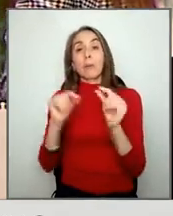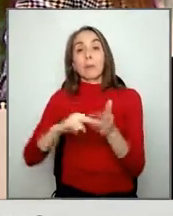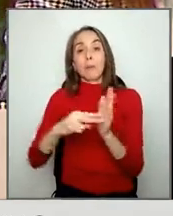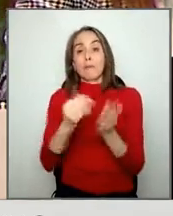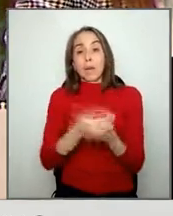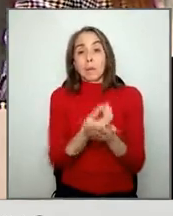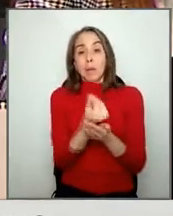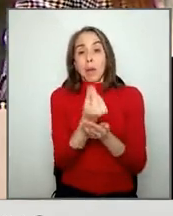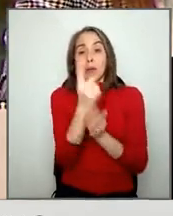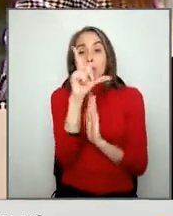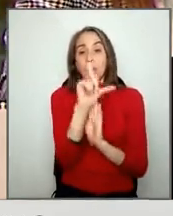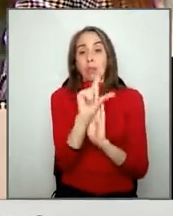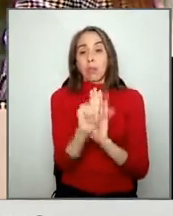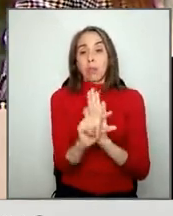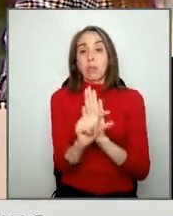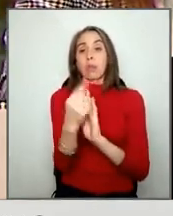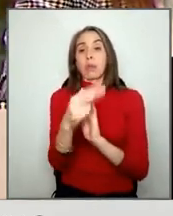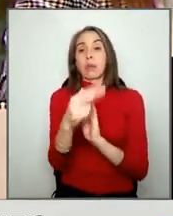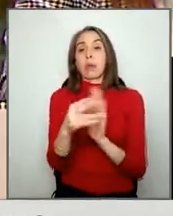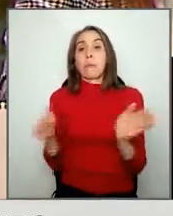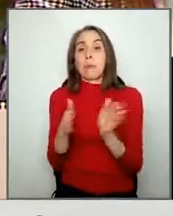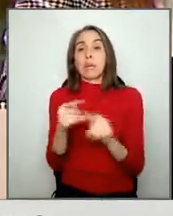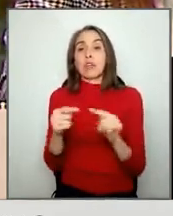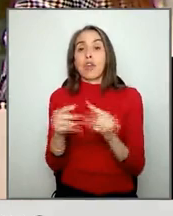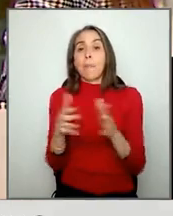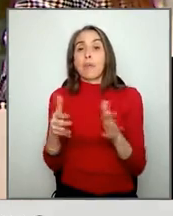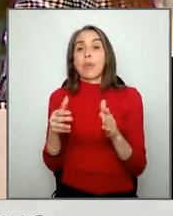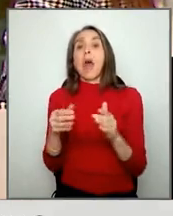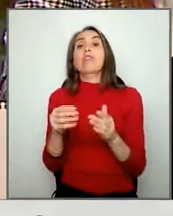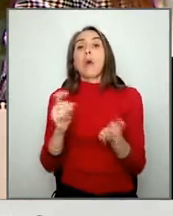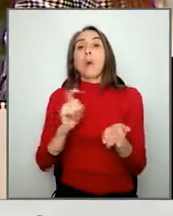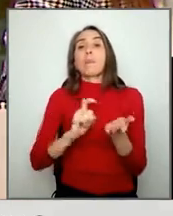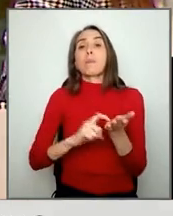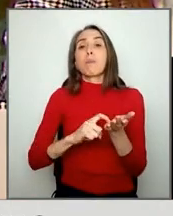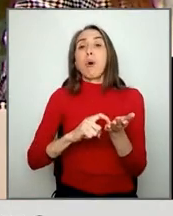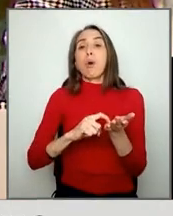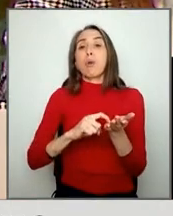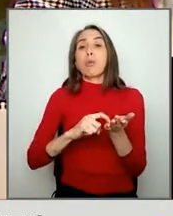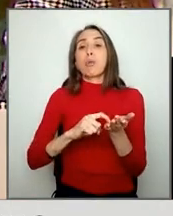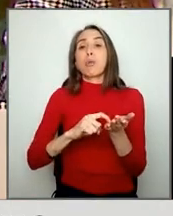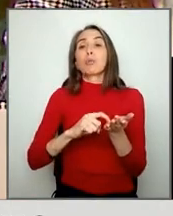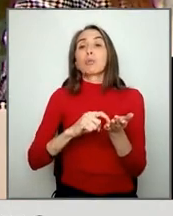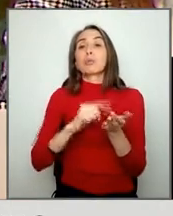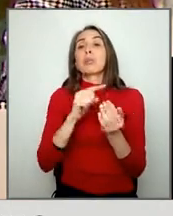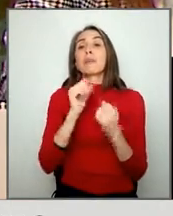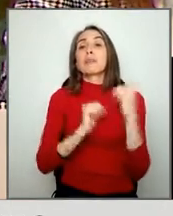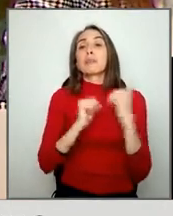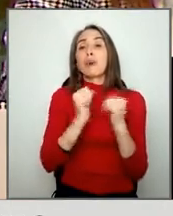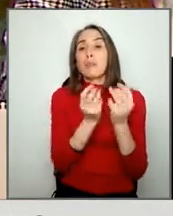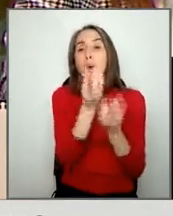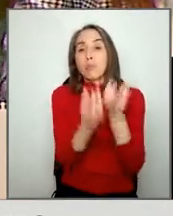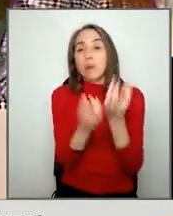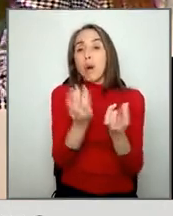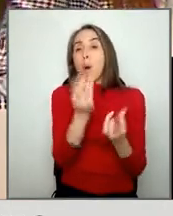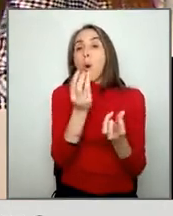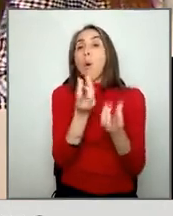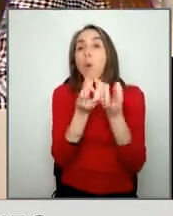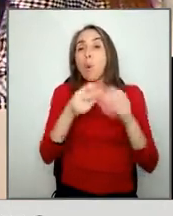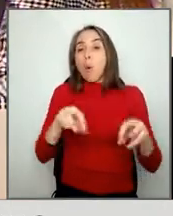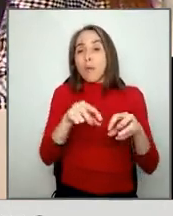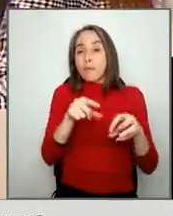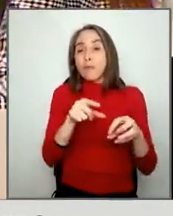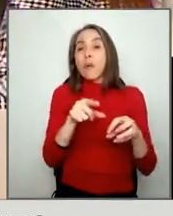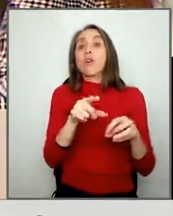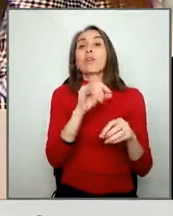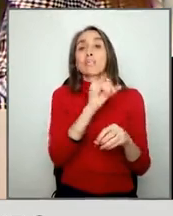los pequeños y medianos productores de huevos y a su vez fortalezca el sector productivo como elemento